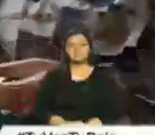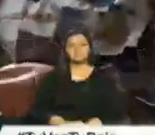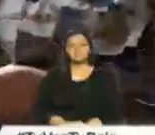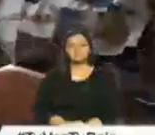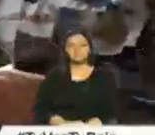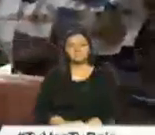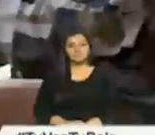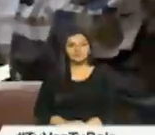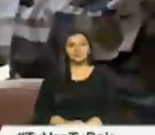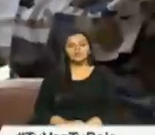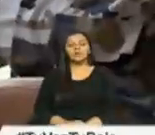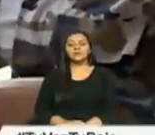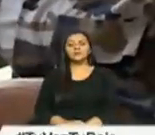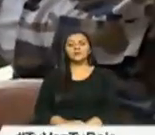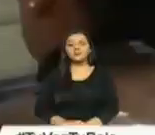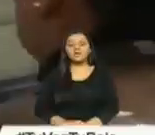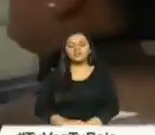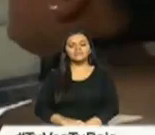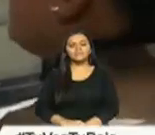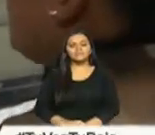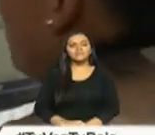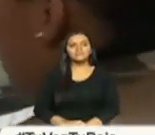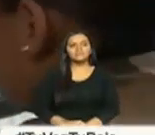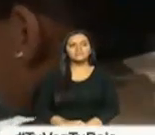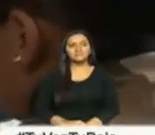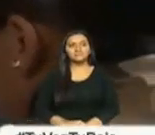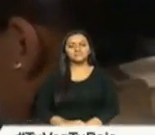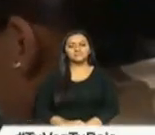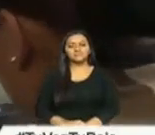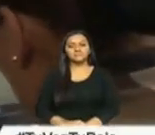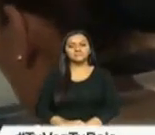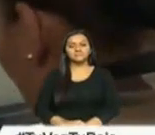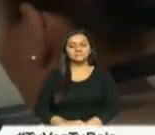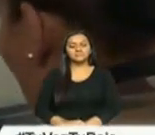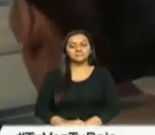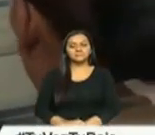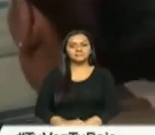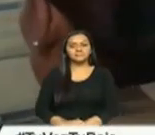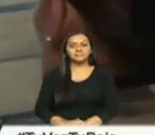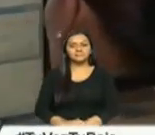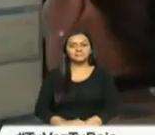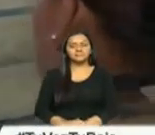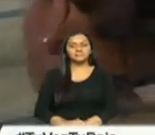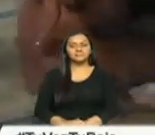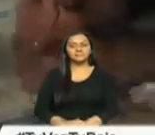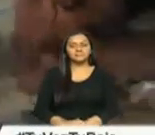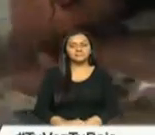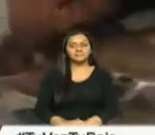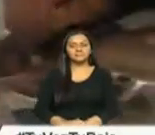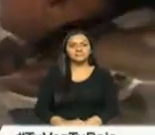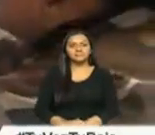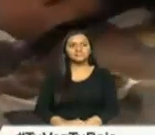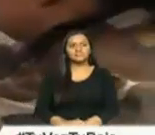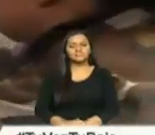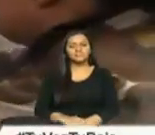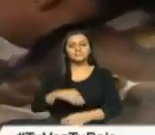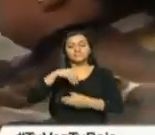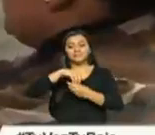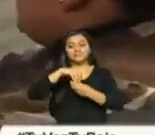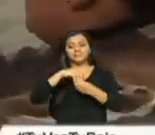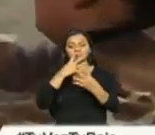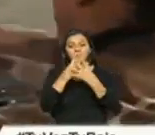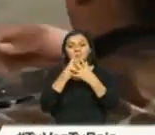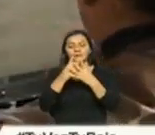Detención Provisional de Varones en Quito se empezó a aplicar un nuevo sistema para identificar a quienes visitan a los internos de la